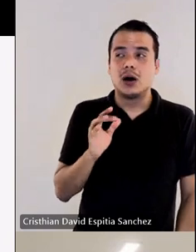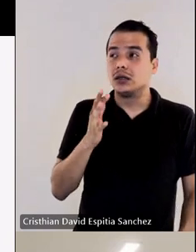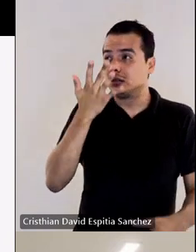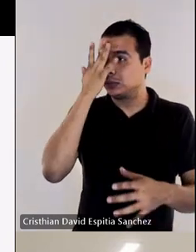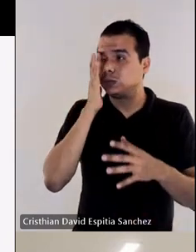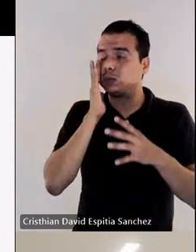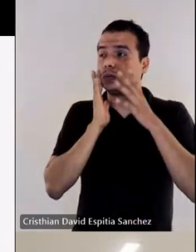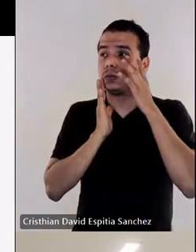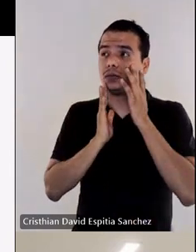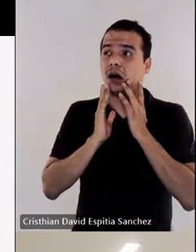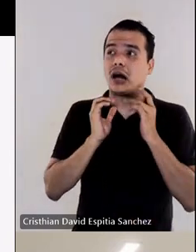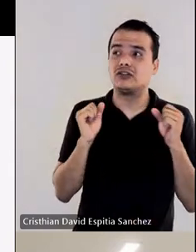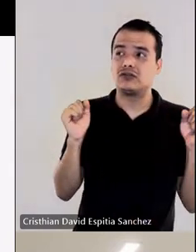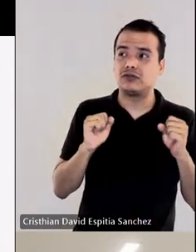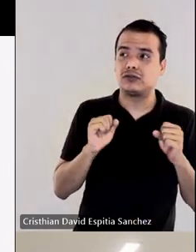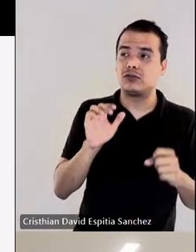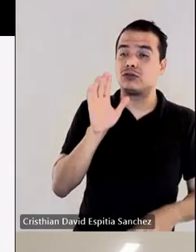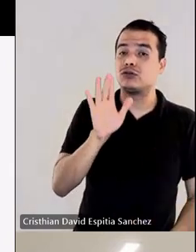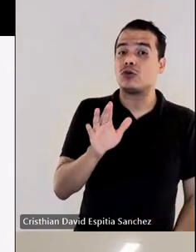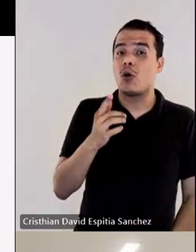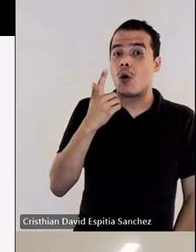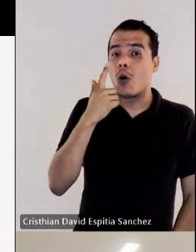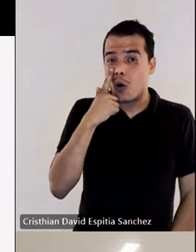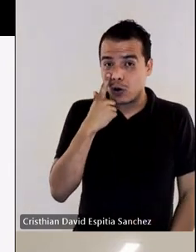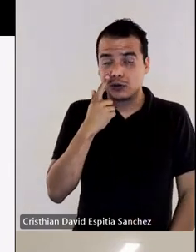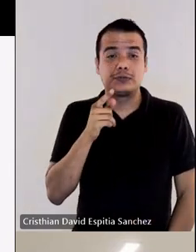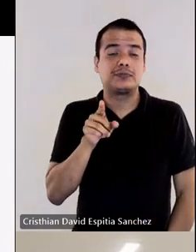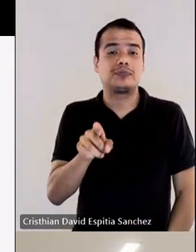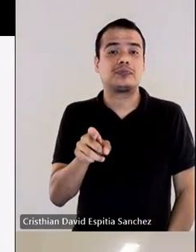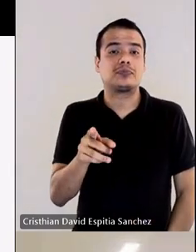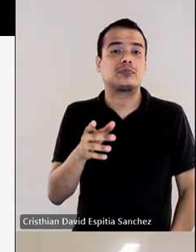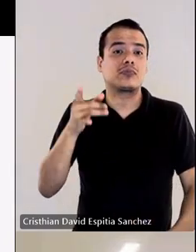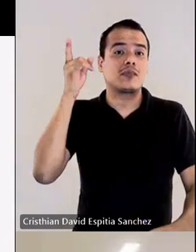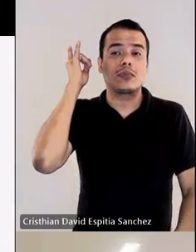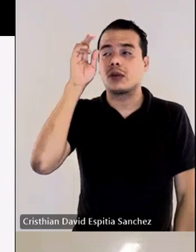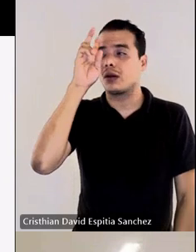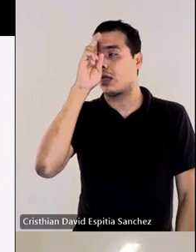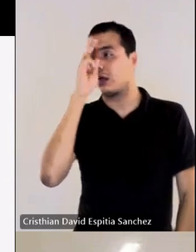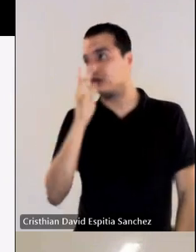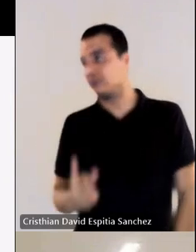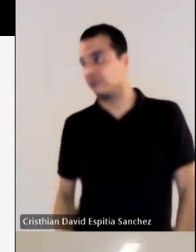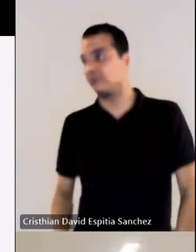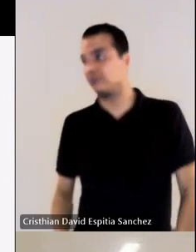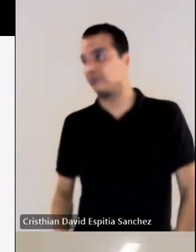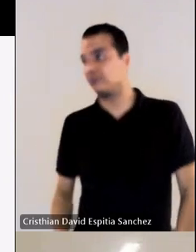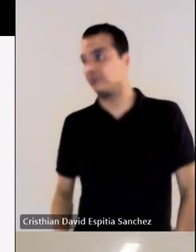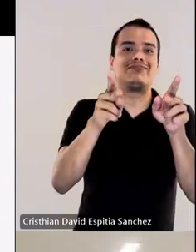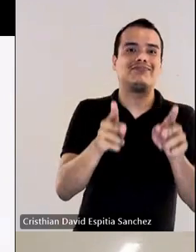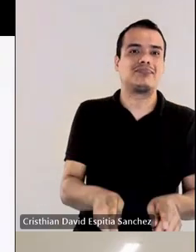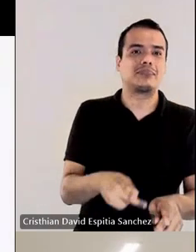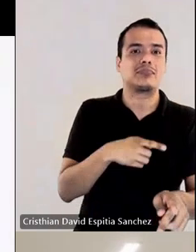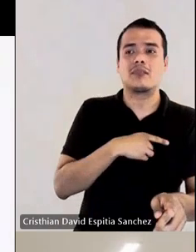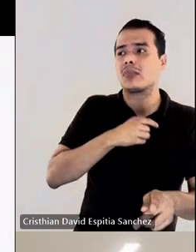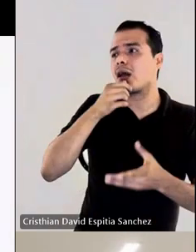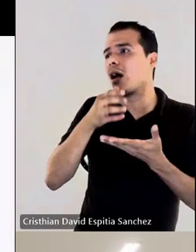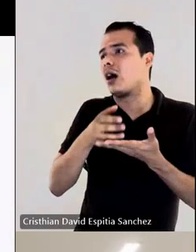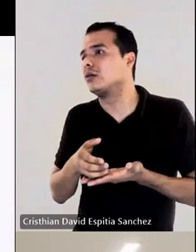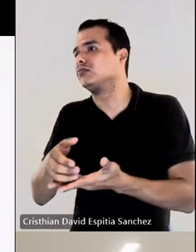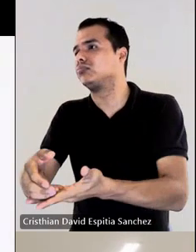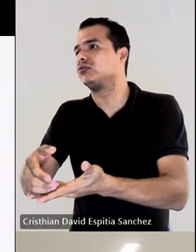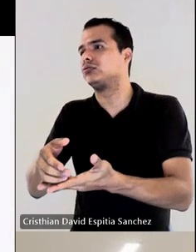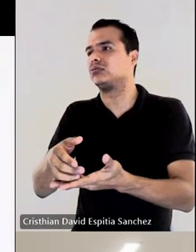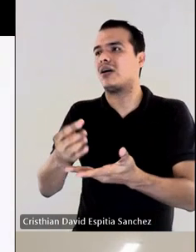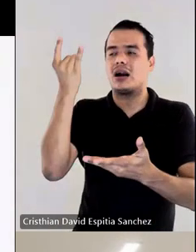casos, por favor, no se les debe dar nada de bebidas a personas que estén posiblemente medio somnolientas